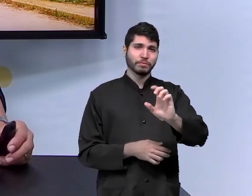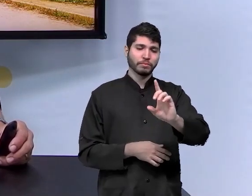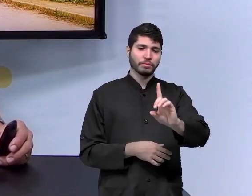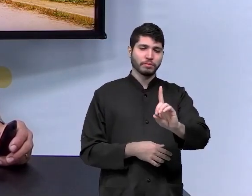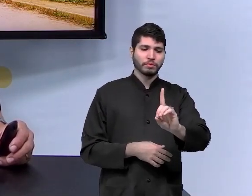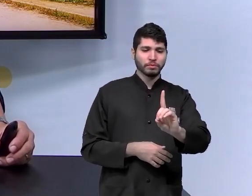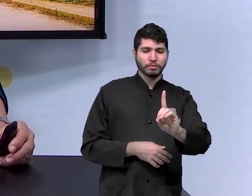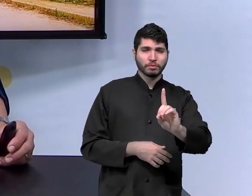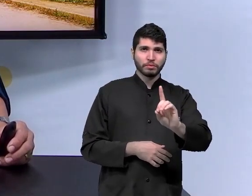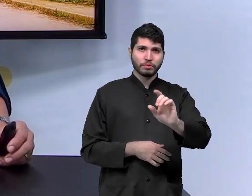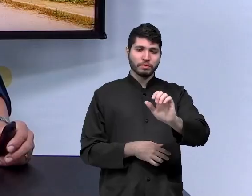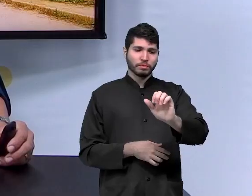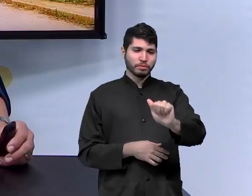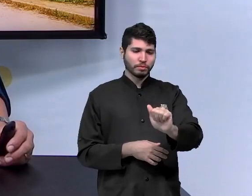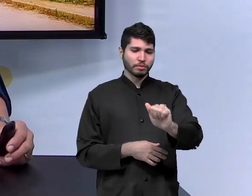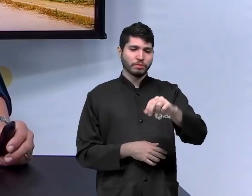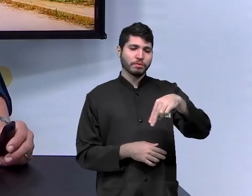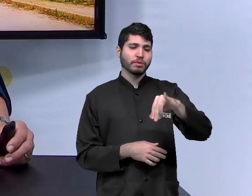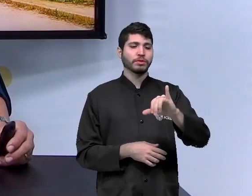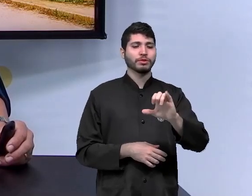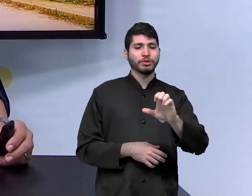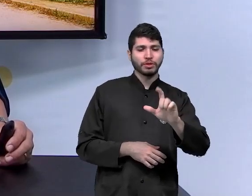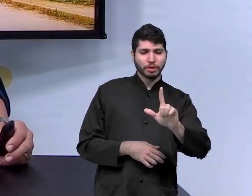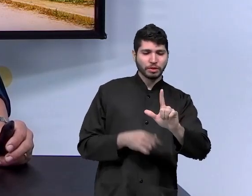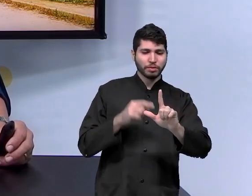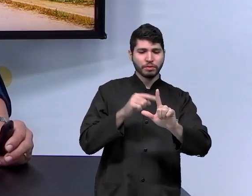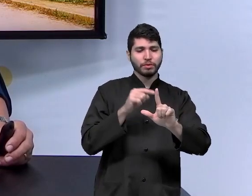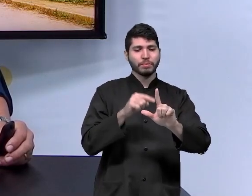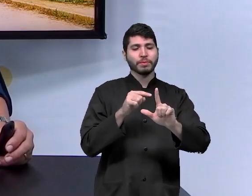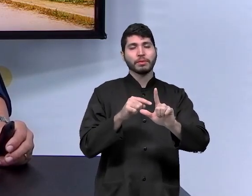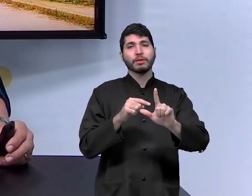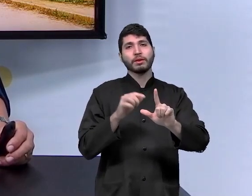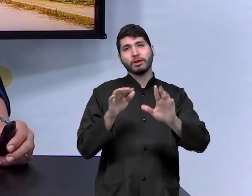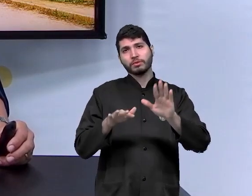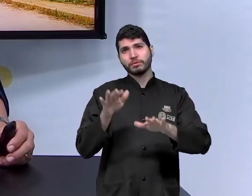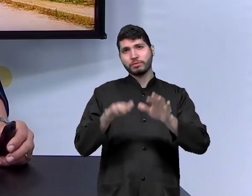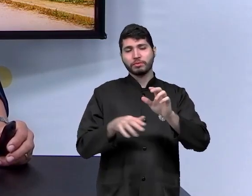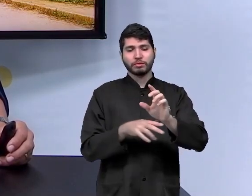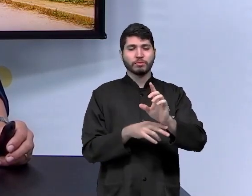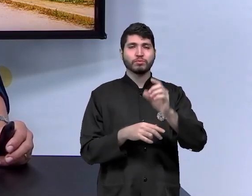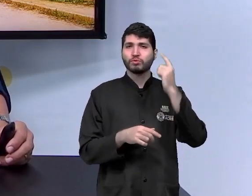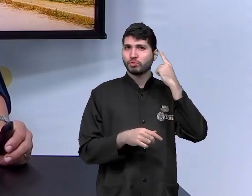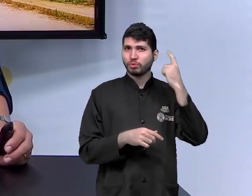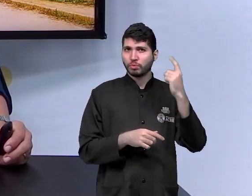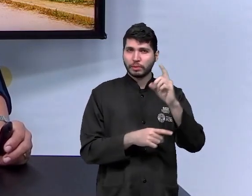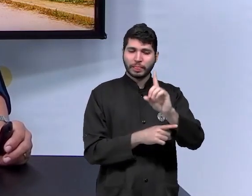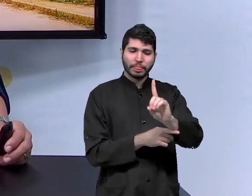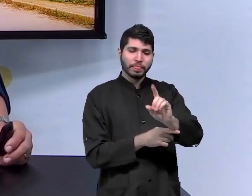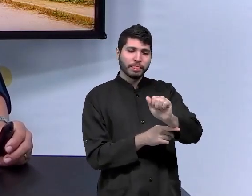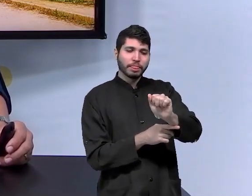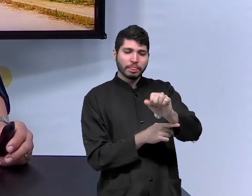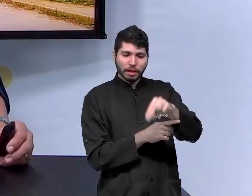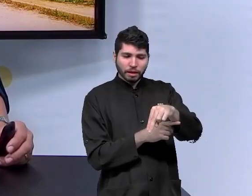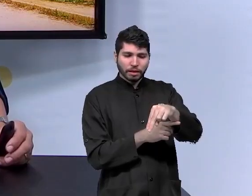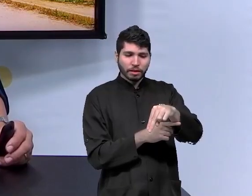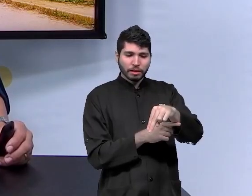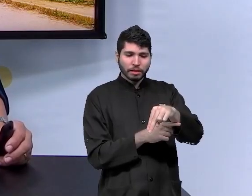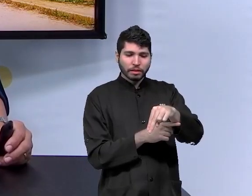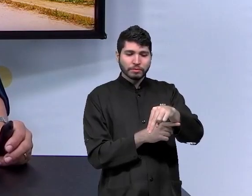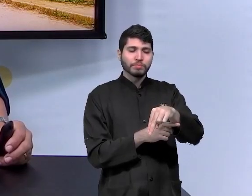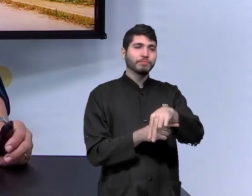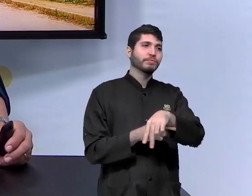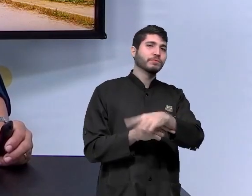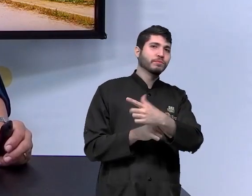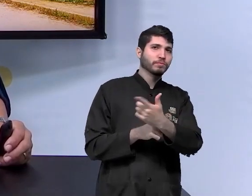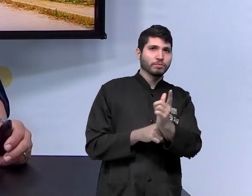Pero se fue a hablar en portuñol, se dice Daniel, Daniel. Es común en Cobija se